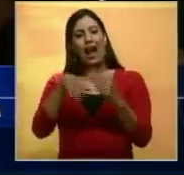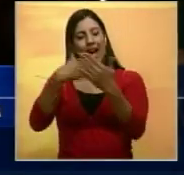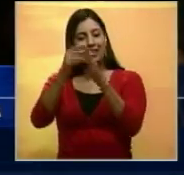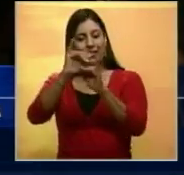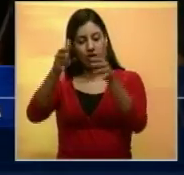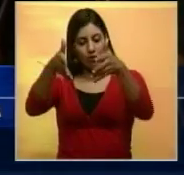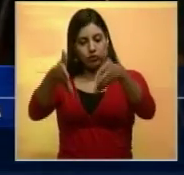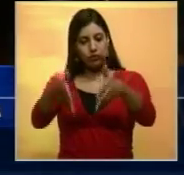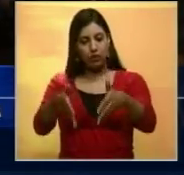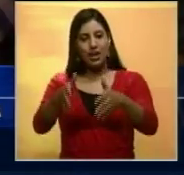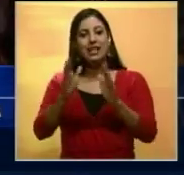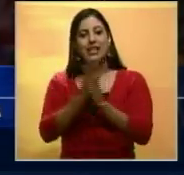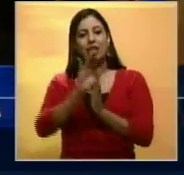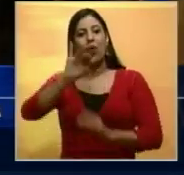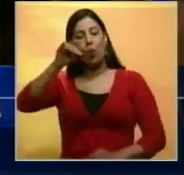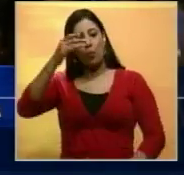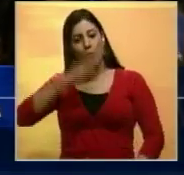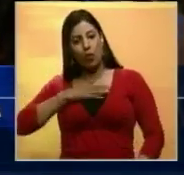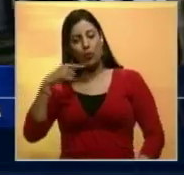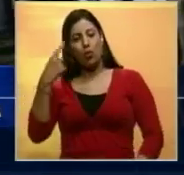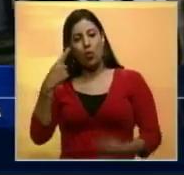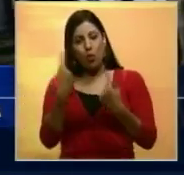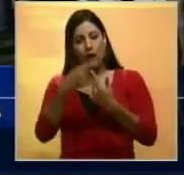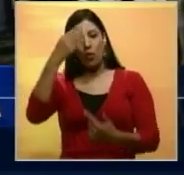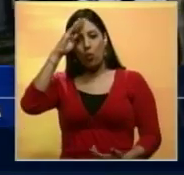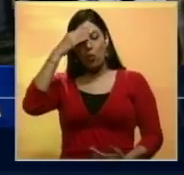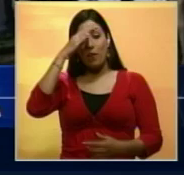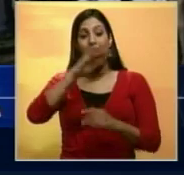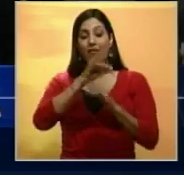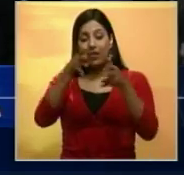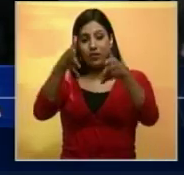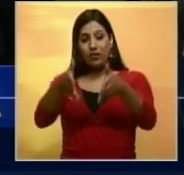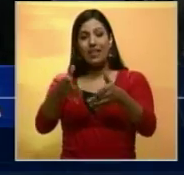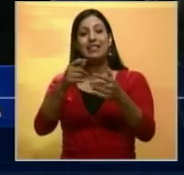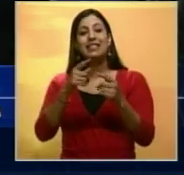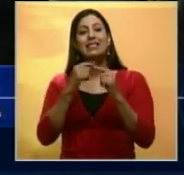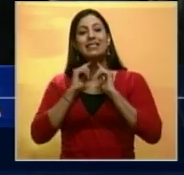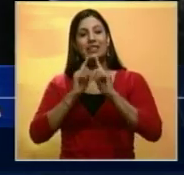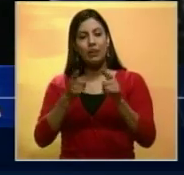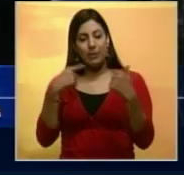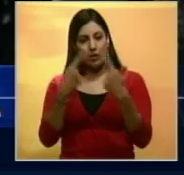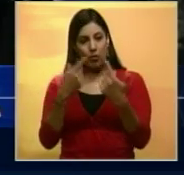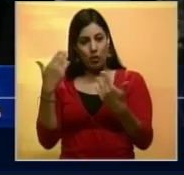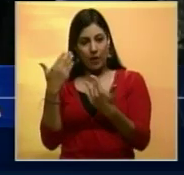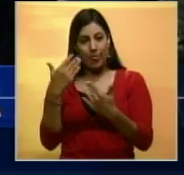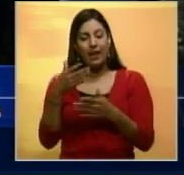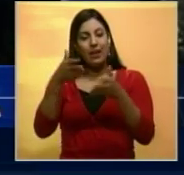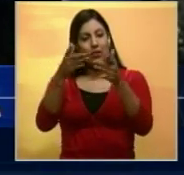destino, Santiago de Cuba. Los restos finalmente llegaron al cementerio de Santa Ifigenia,